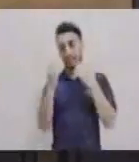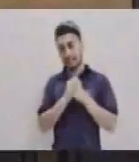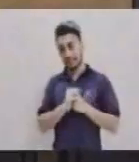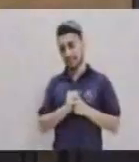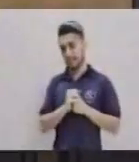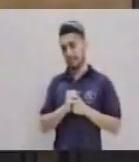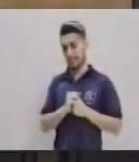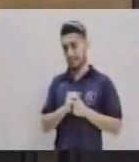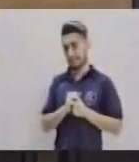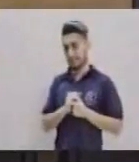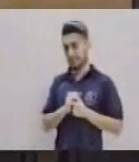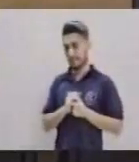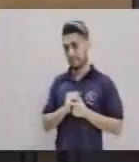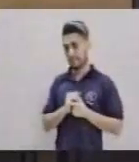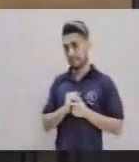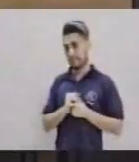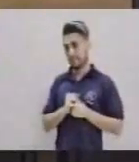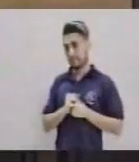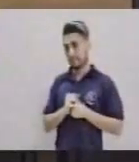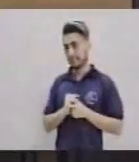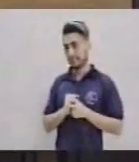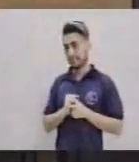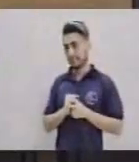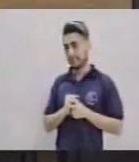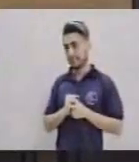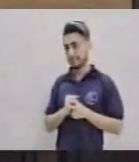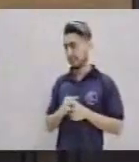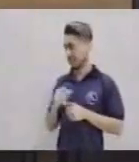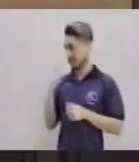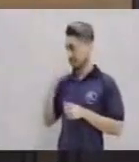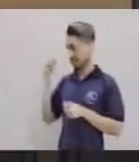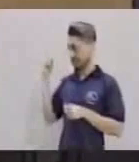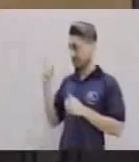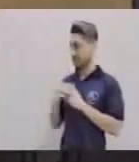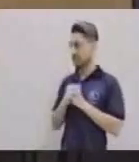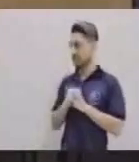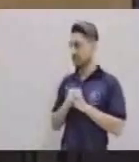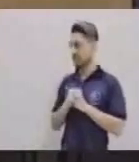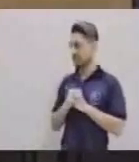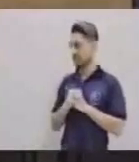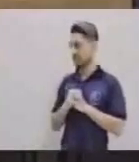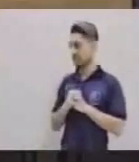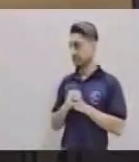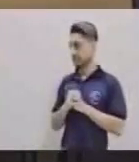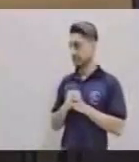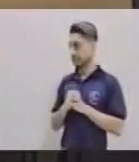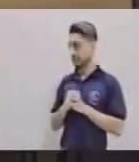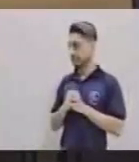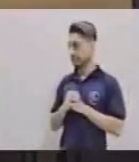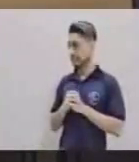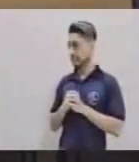Ralph Mugmuka, buen trabajo. Ralph Napari.